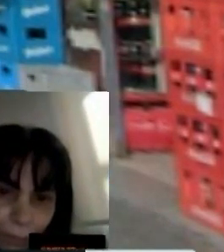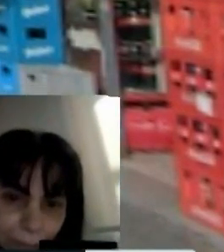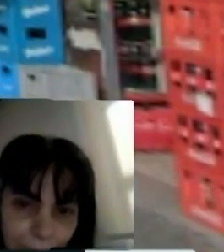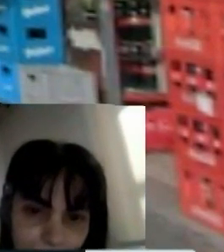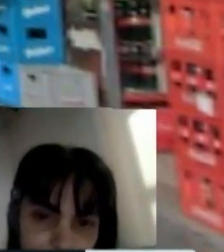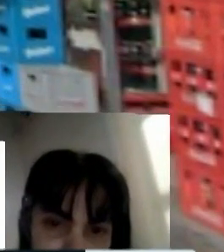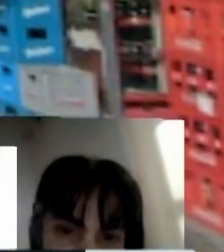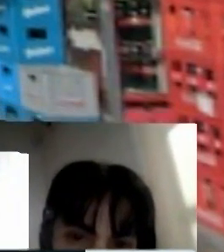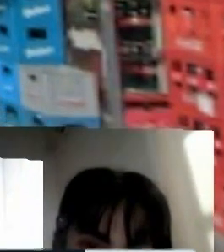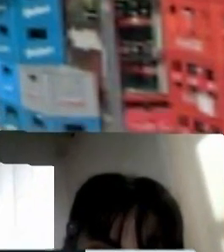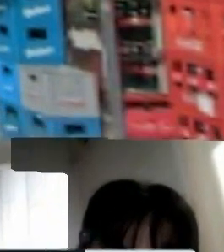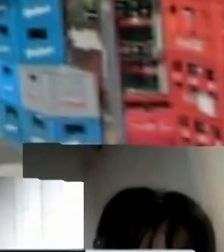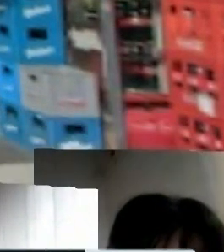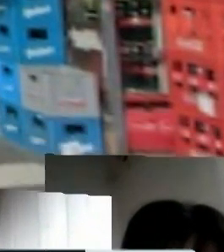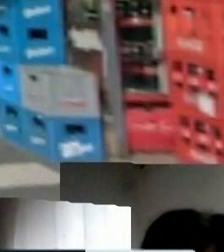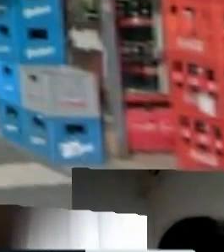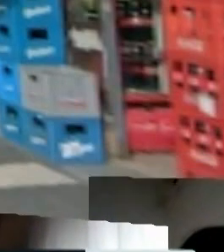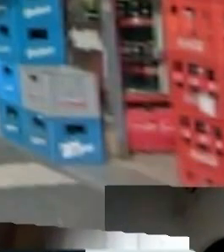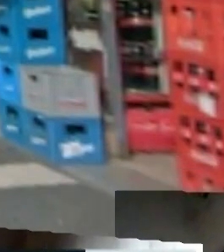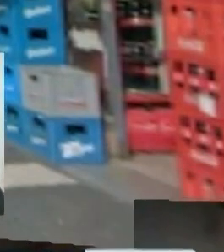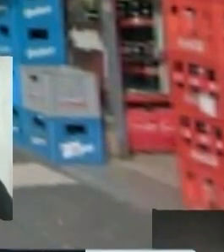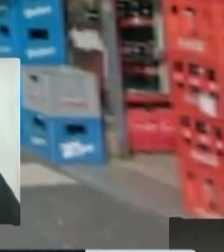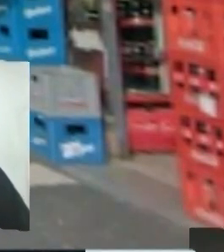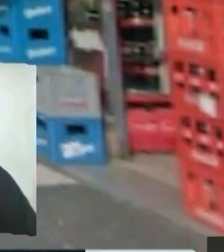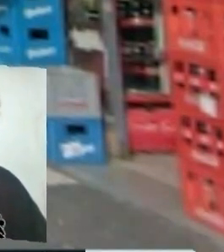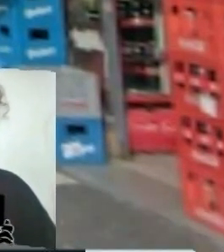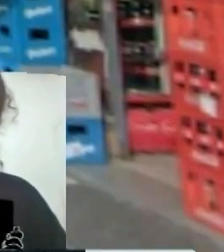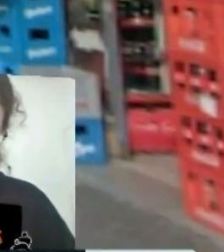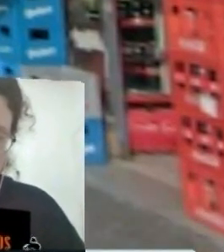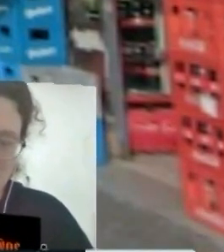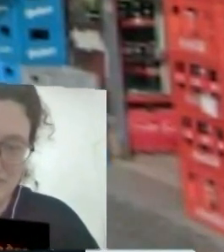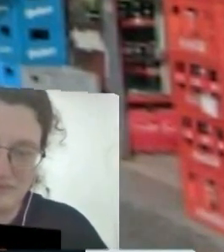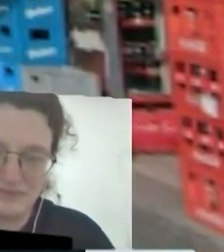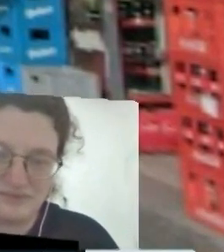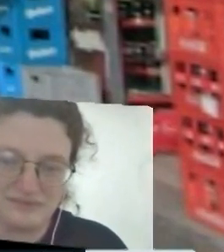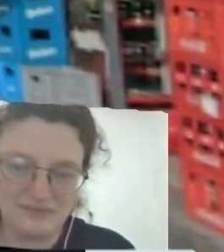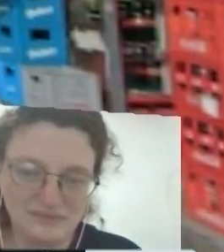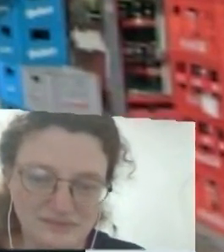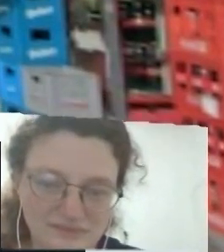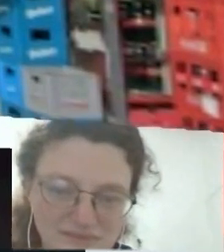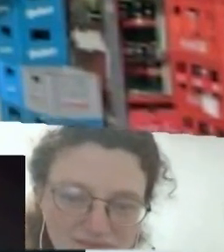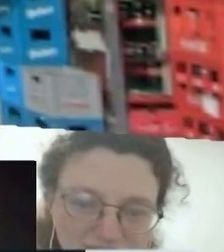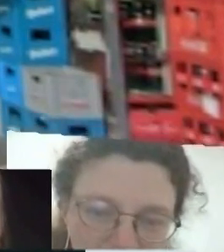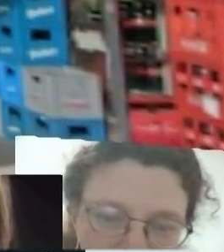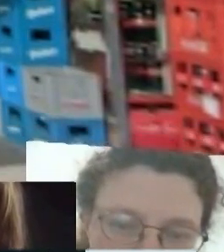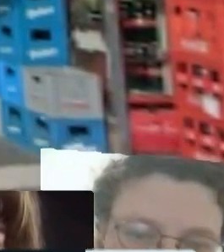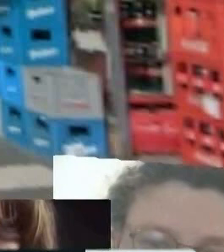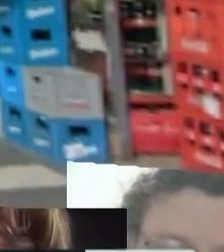Javier Tenenbaum, Juan Carlos Terranova. En el eje de Toer, Emilia Graciela, Toer